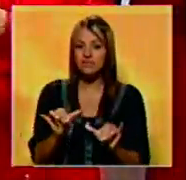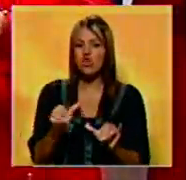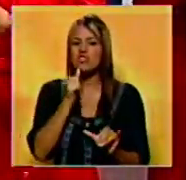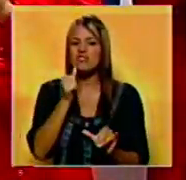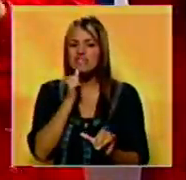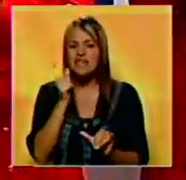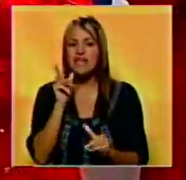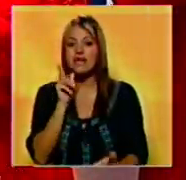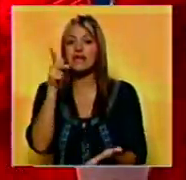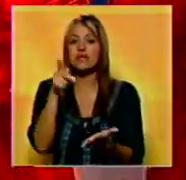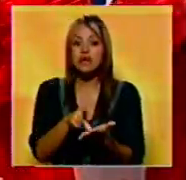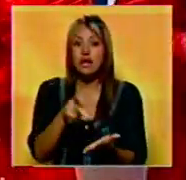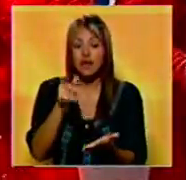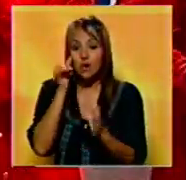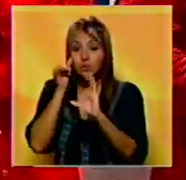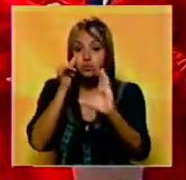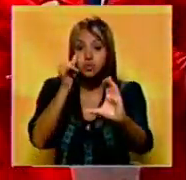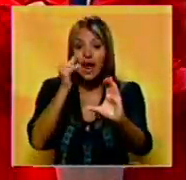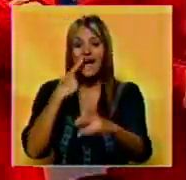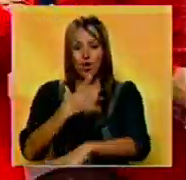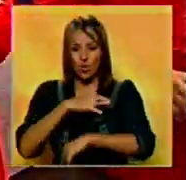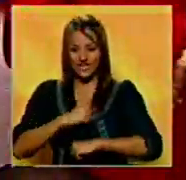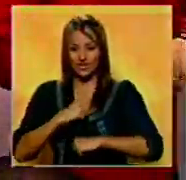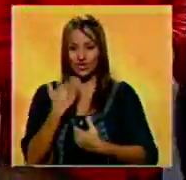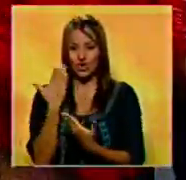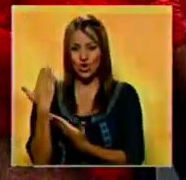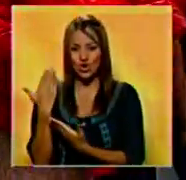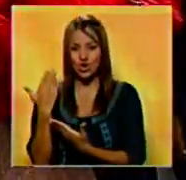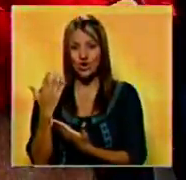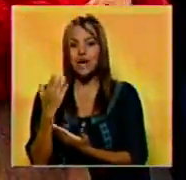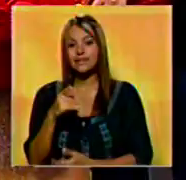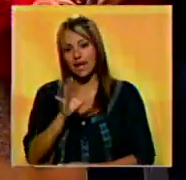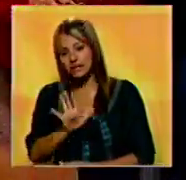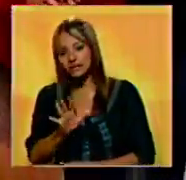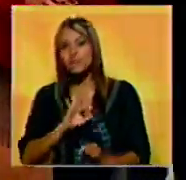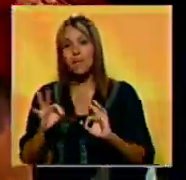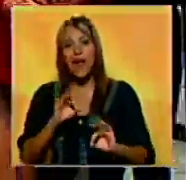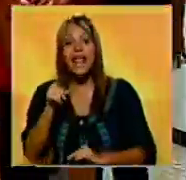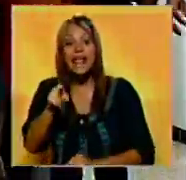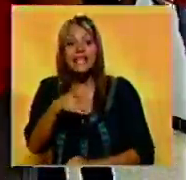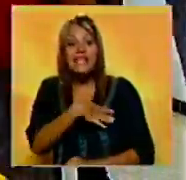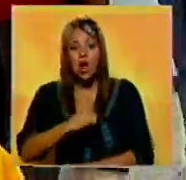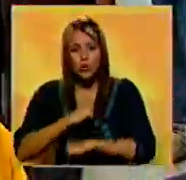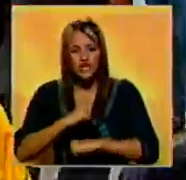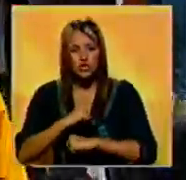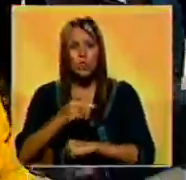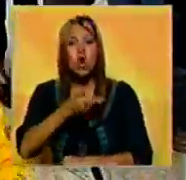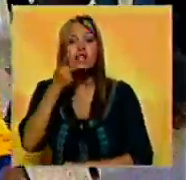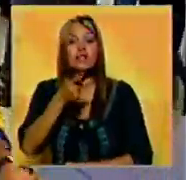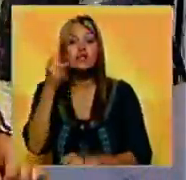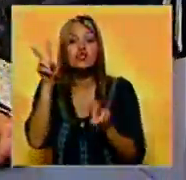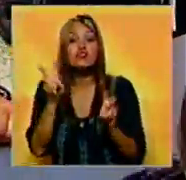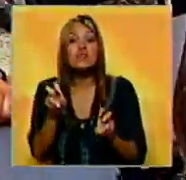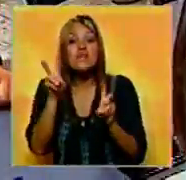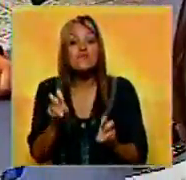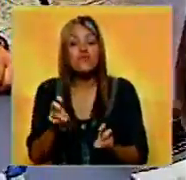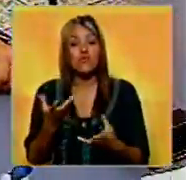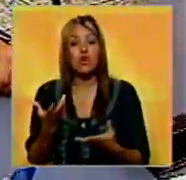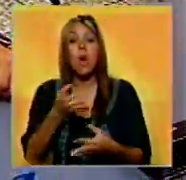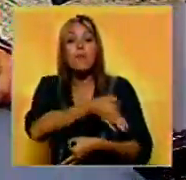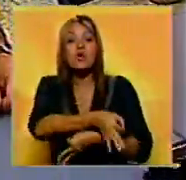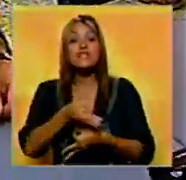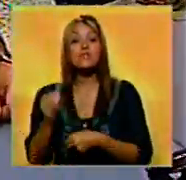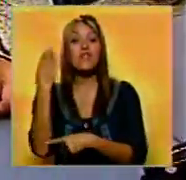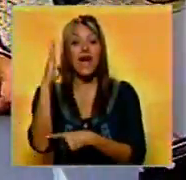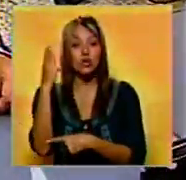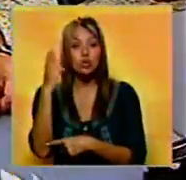allí, la cámara enfoca a Winston Vallenilla, quien ya hizo lo propio de cara a su aspiración política, de cara a su aspiración al